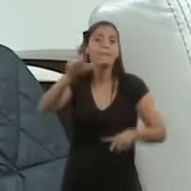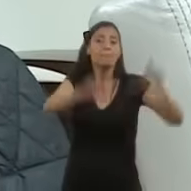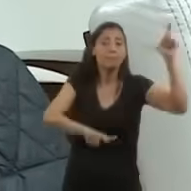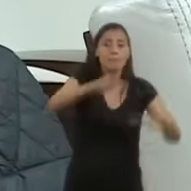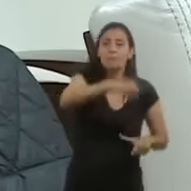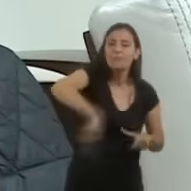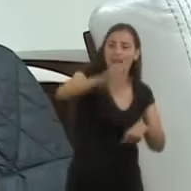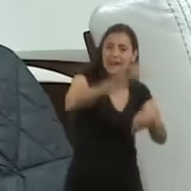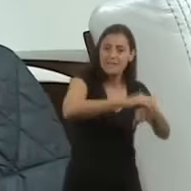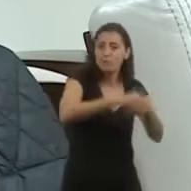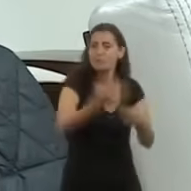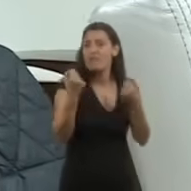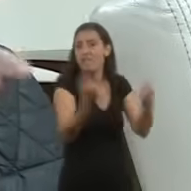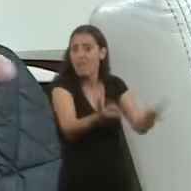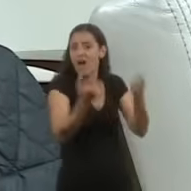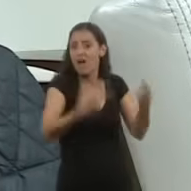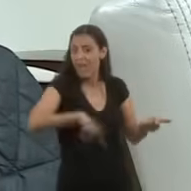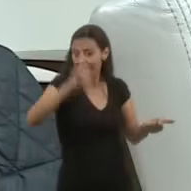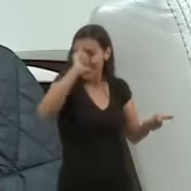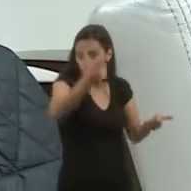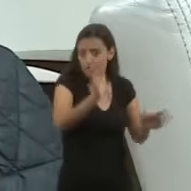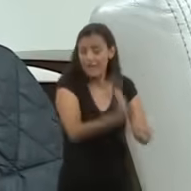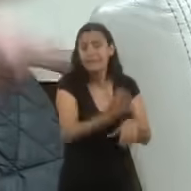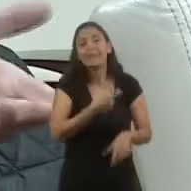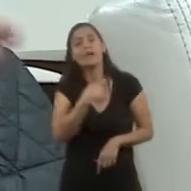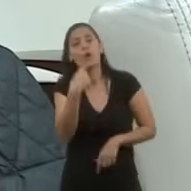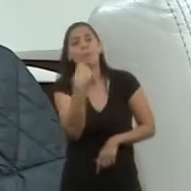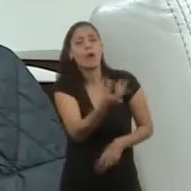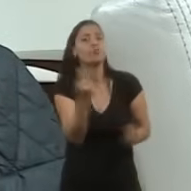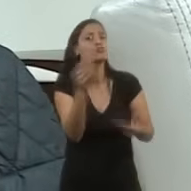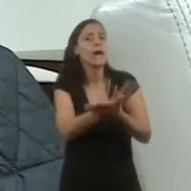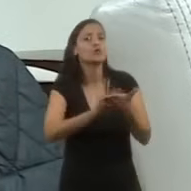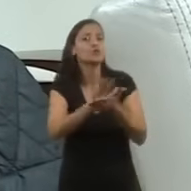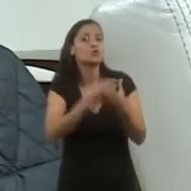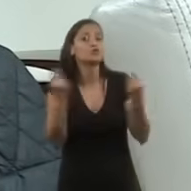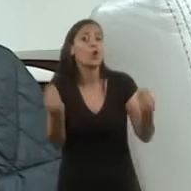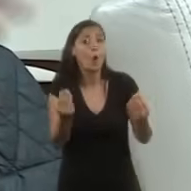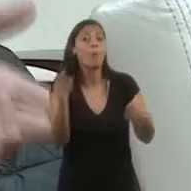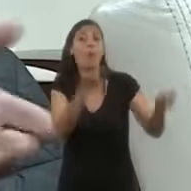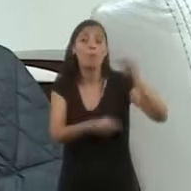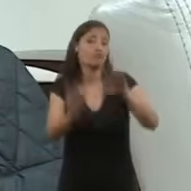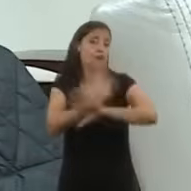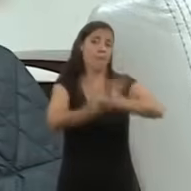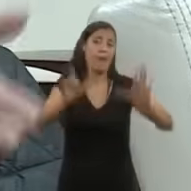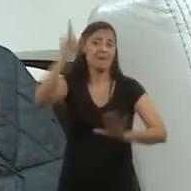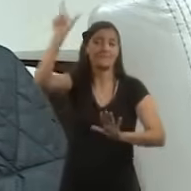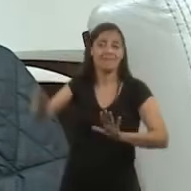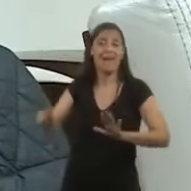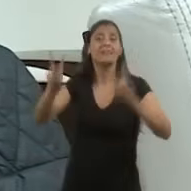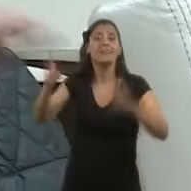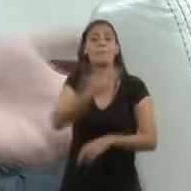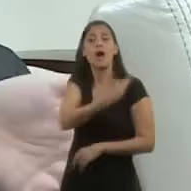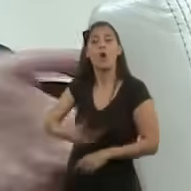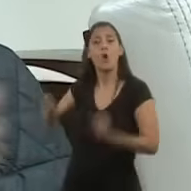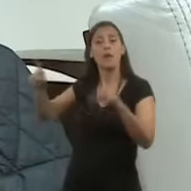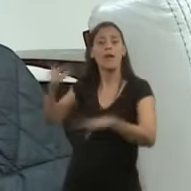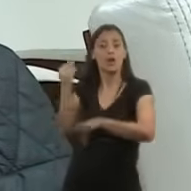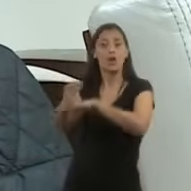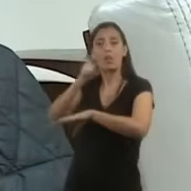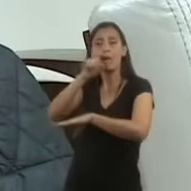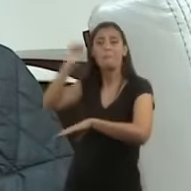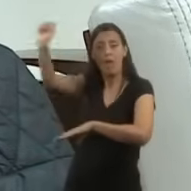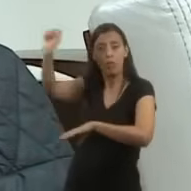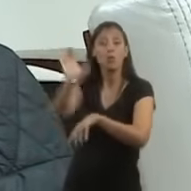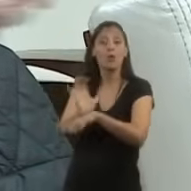sugiriendo no esa vía me gustaría preguntarle cuál es la solución para acabar con maduro en el caso de que la vía diplomática